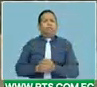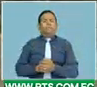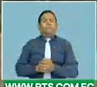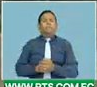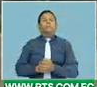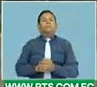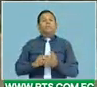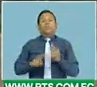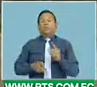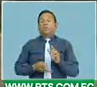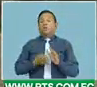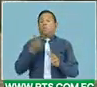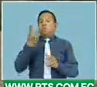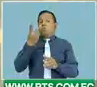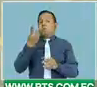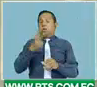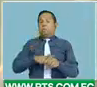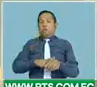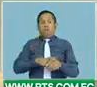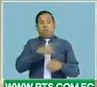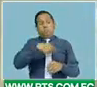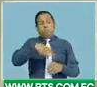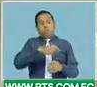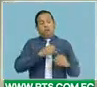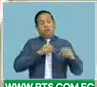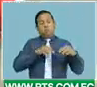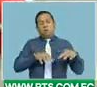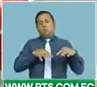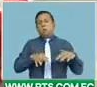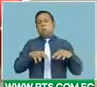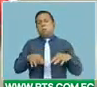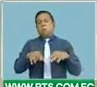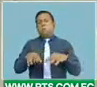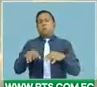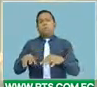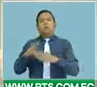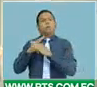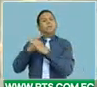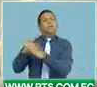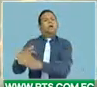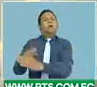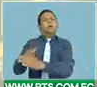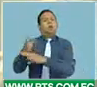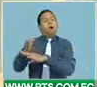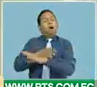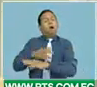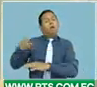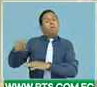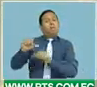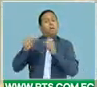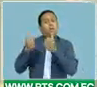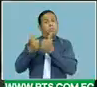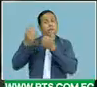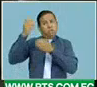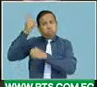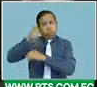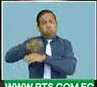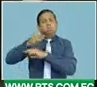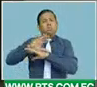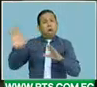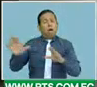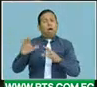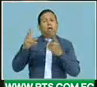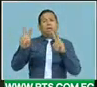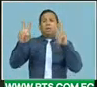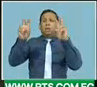Es la segunda protesta en Quito en contra de la sentencia de la Corte Constitucional y del recálculo de la asignación presupuestaria a varias universidades. En